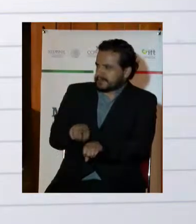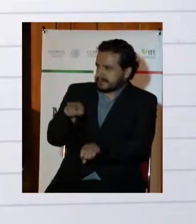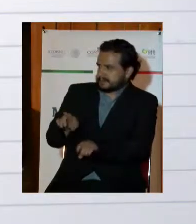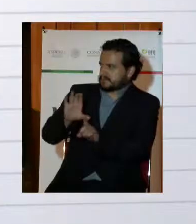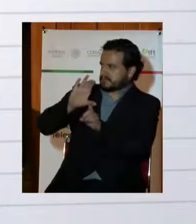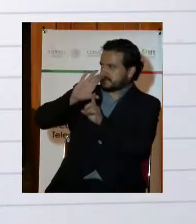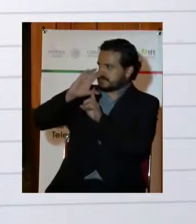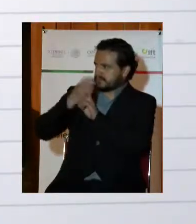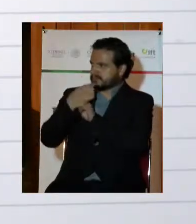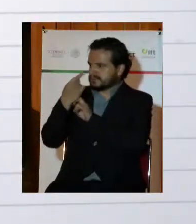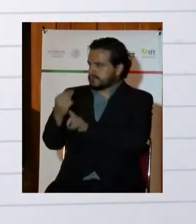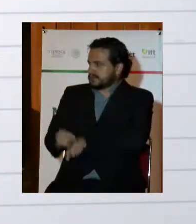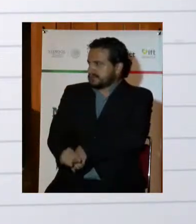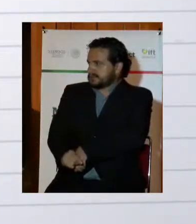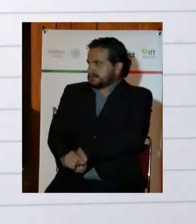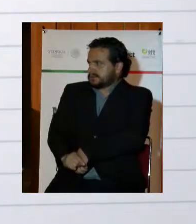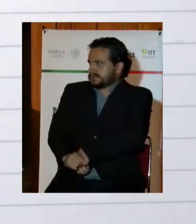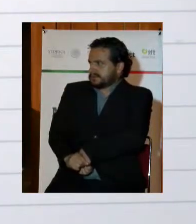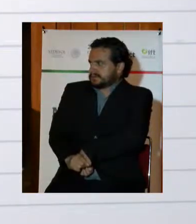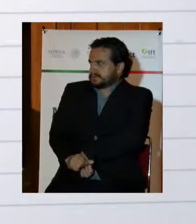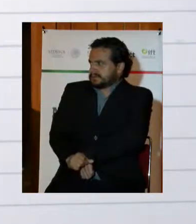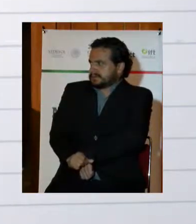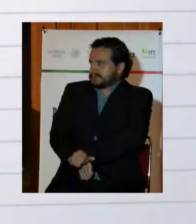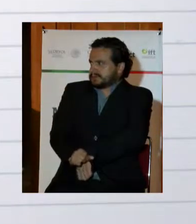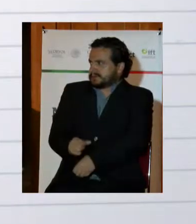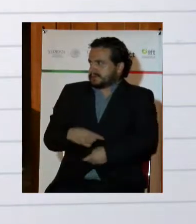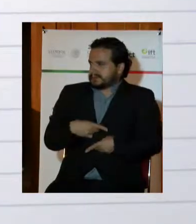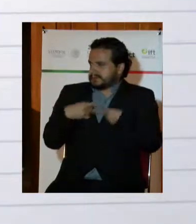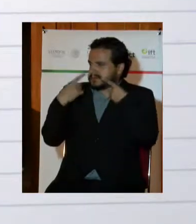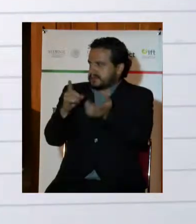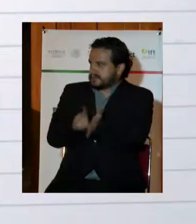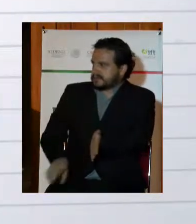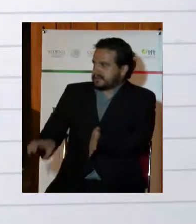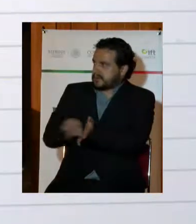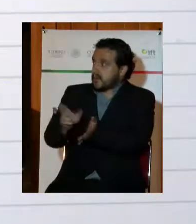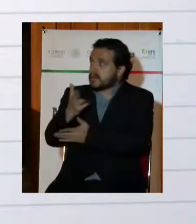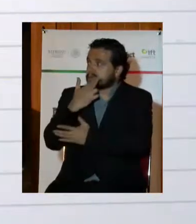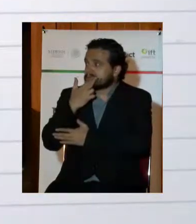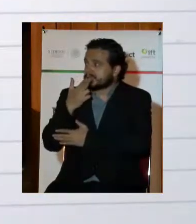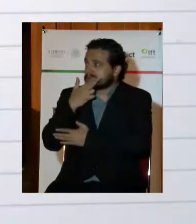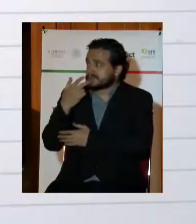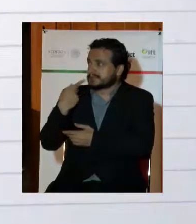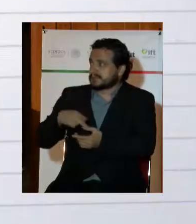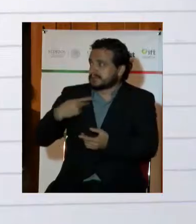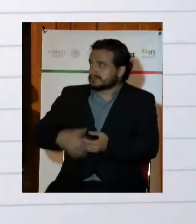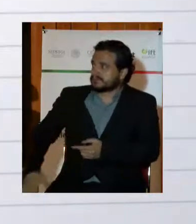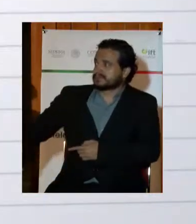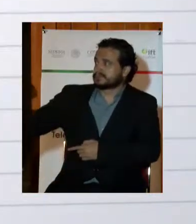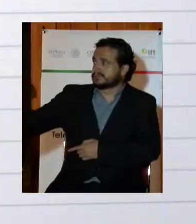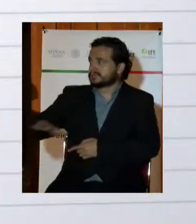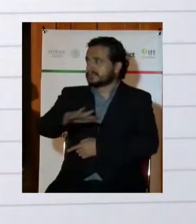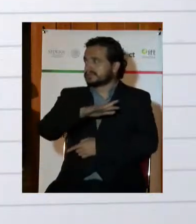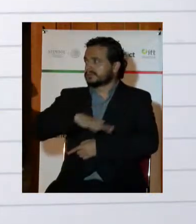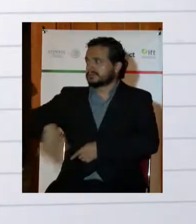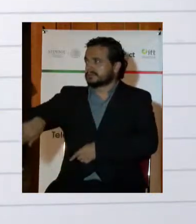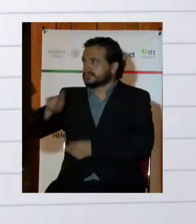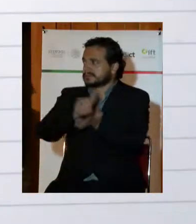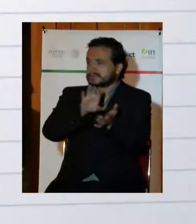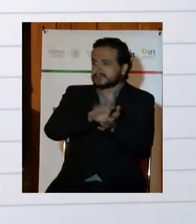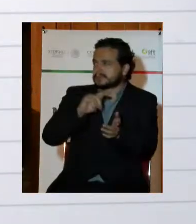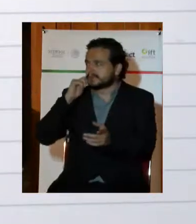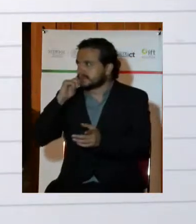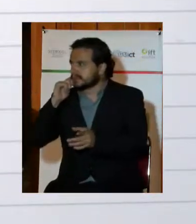derechos humanos, se dio un responsable de política de usuario que vea todos los usuarios como tal, sin distinguir ninguna característica de